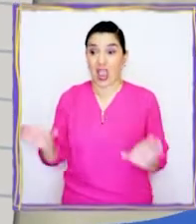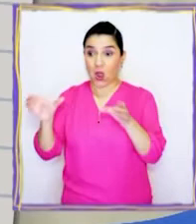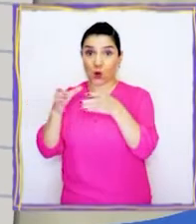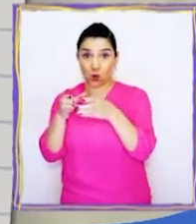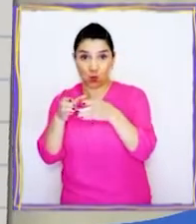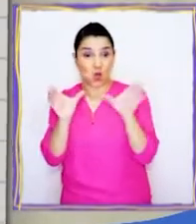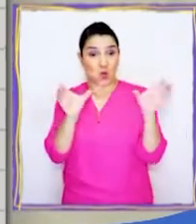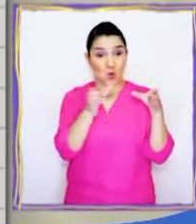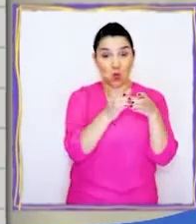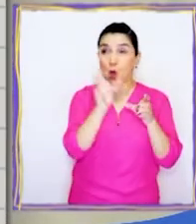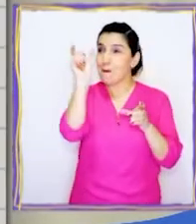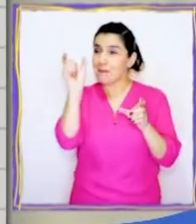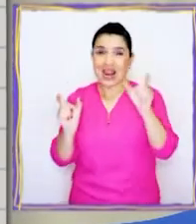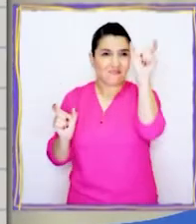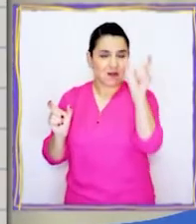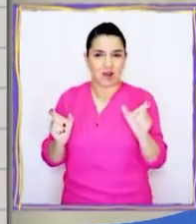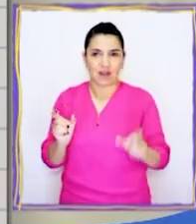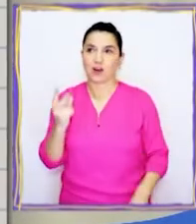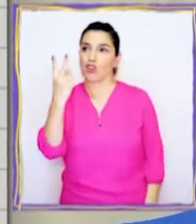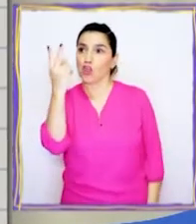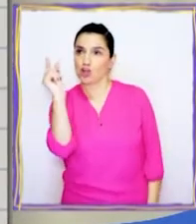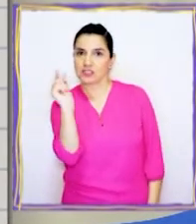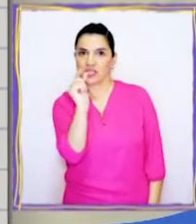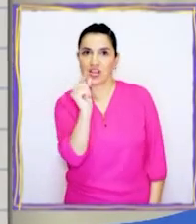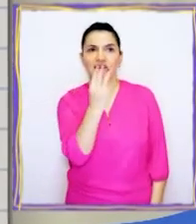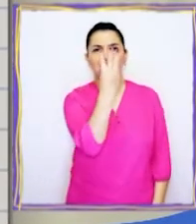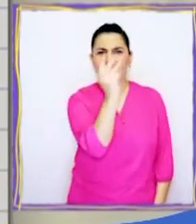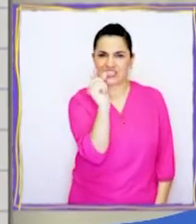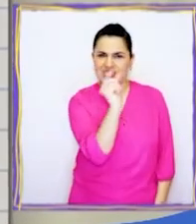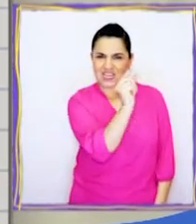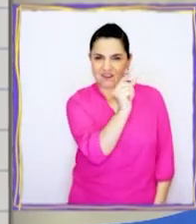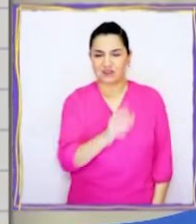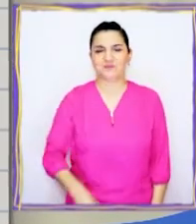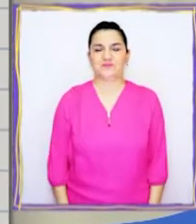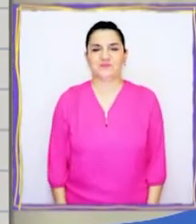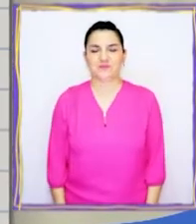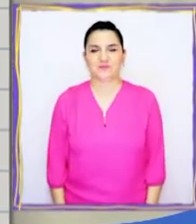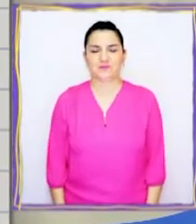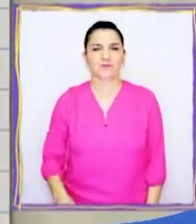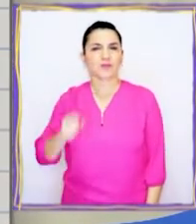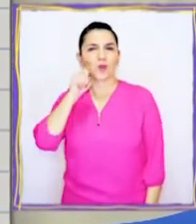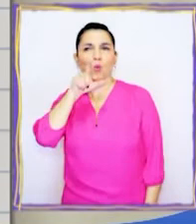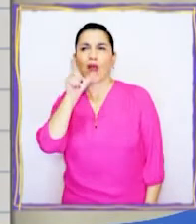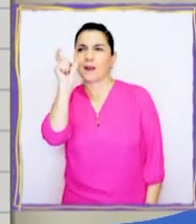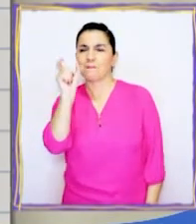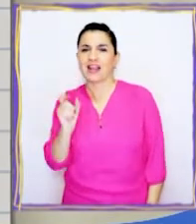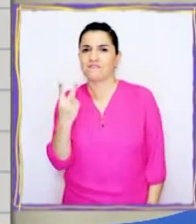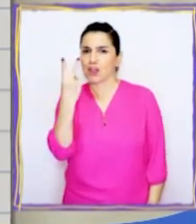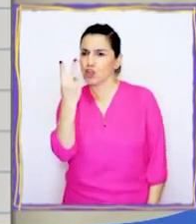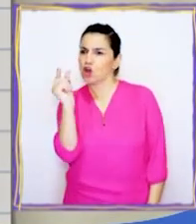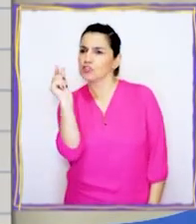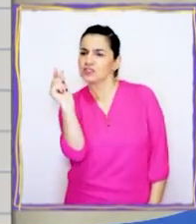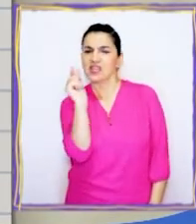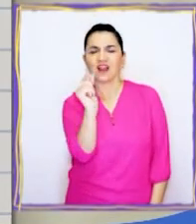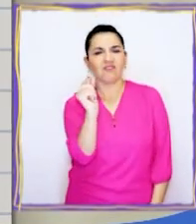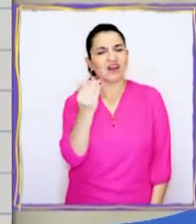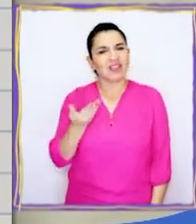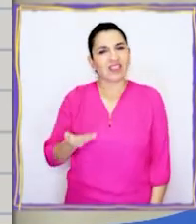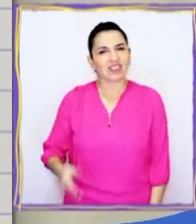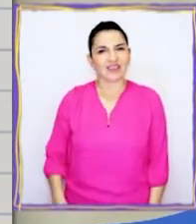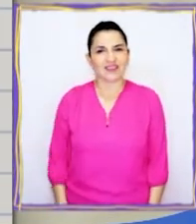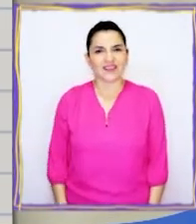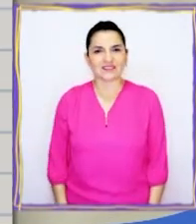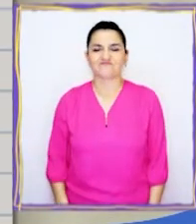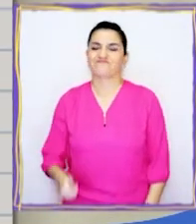Agrupemos las palabras en dos grupos, las que tienen dos sílabas y las que tienen tres. ¿Cuáles son las palabras que tienen dos sílabas?